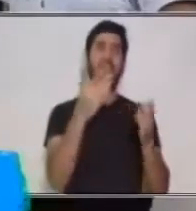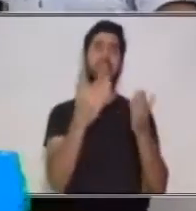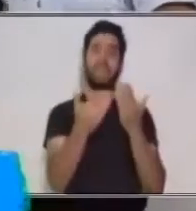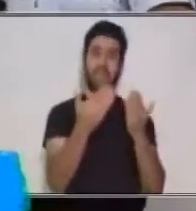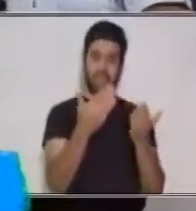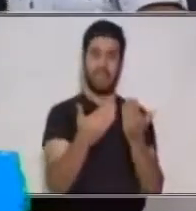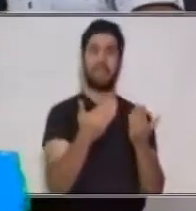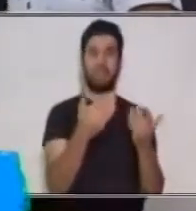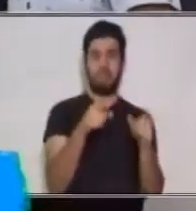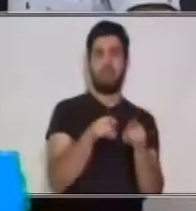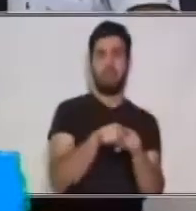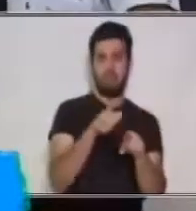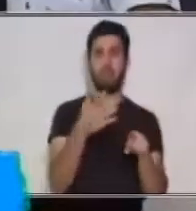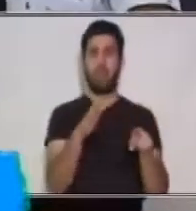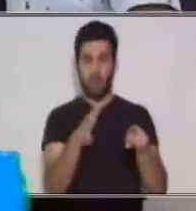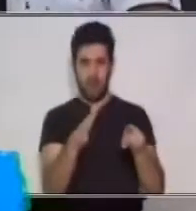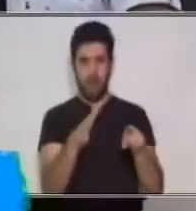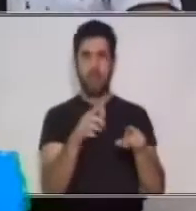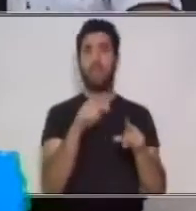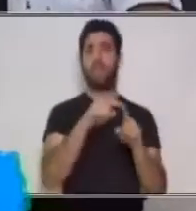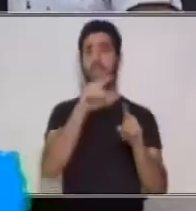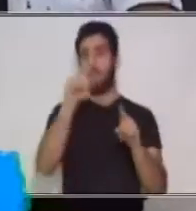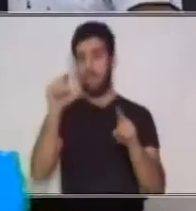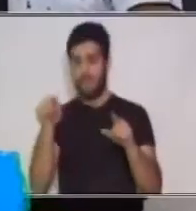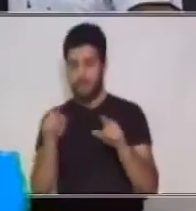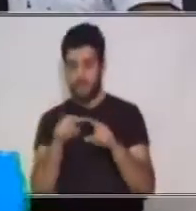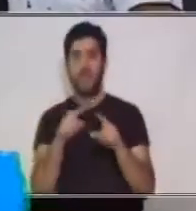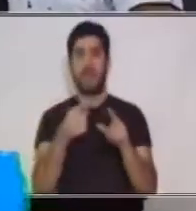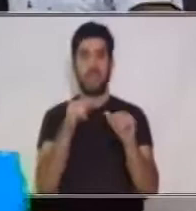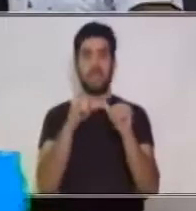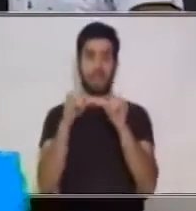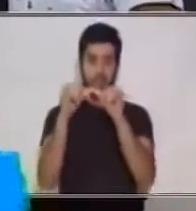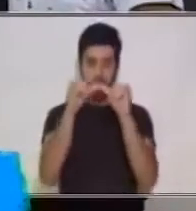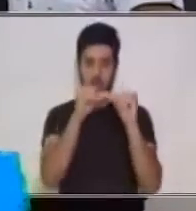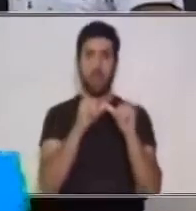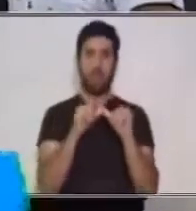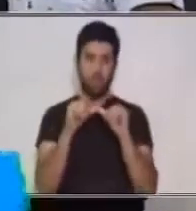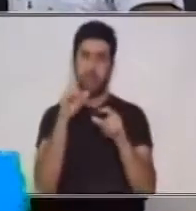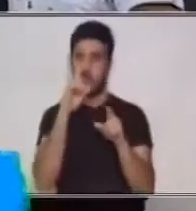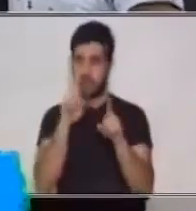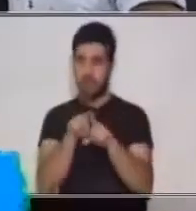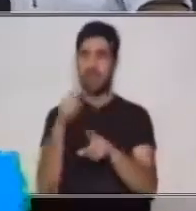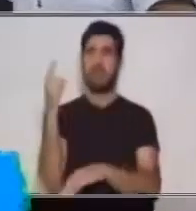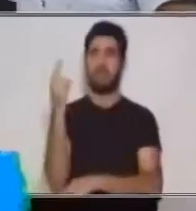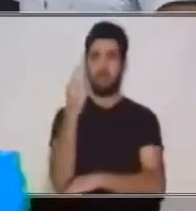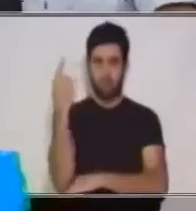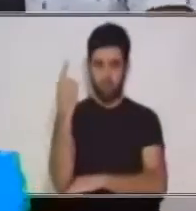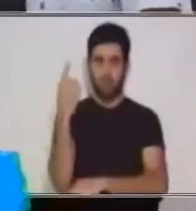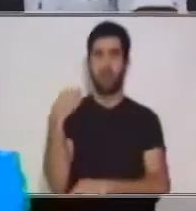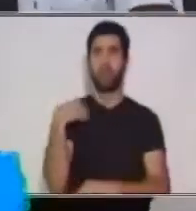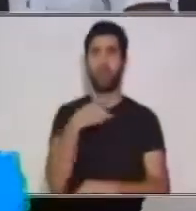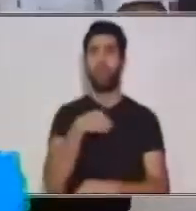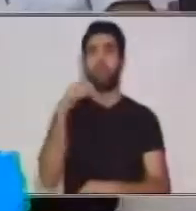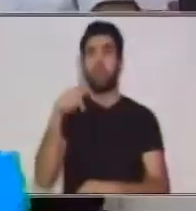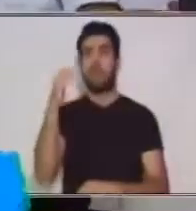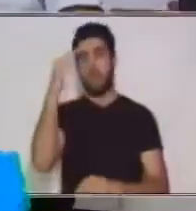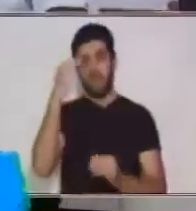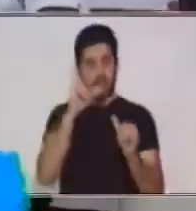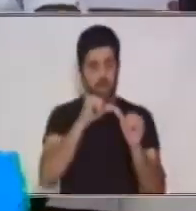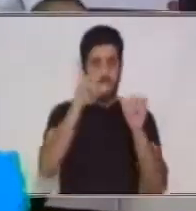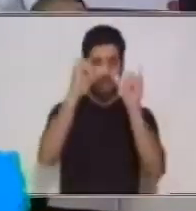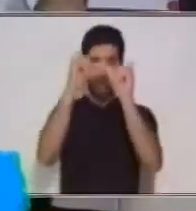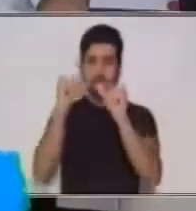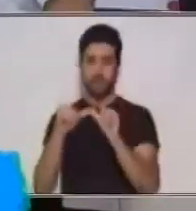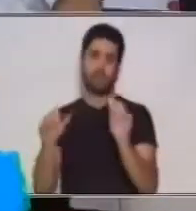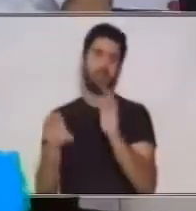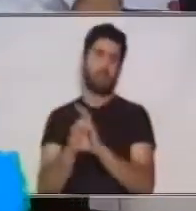¿verdad? Y que también van a tener la medida. Eso es lo que más nos interesa a nosotros, las medidas. Eso quiere decir que si